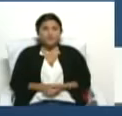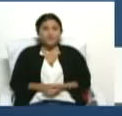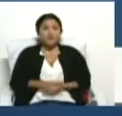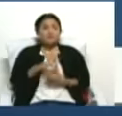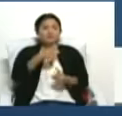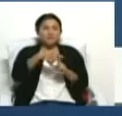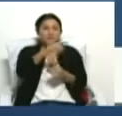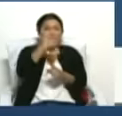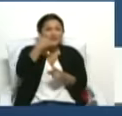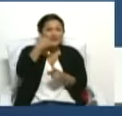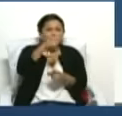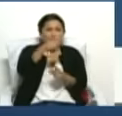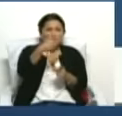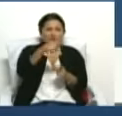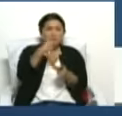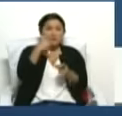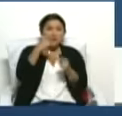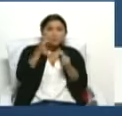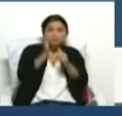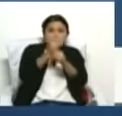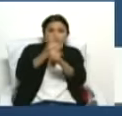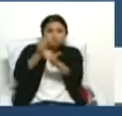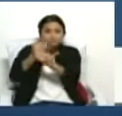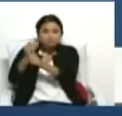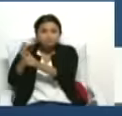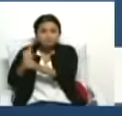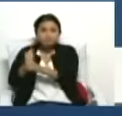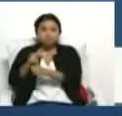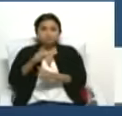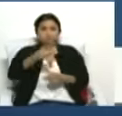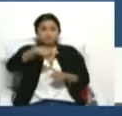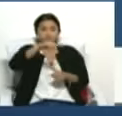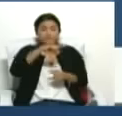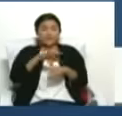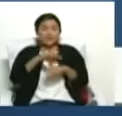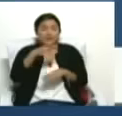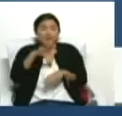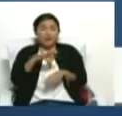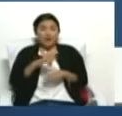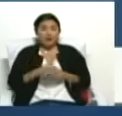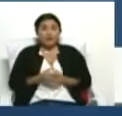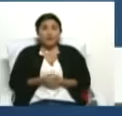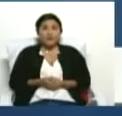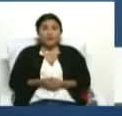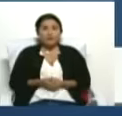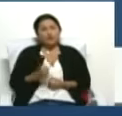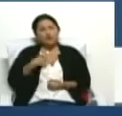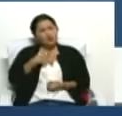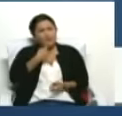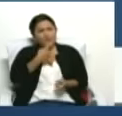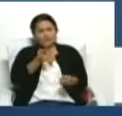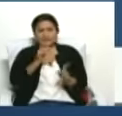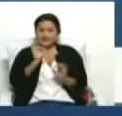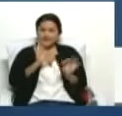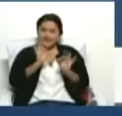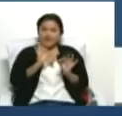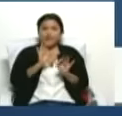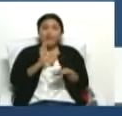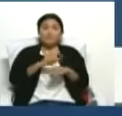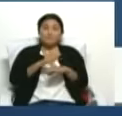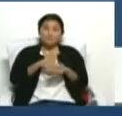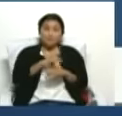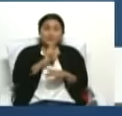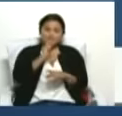telefónicas, obviamente se han visto cosas sumamente delicadas, de la cual no voy a mencionar acá por reserva